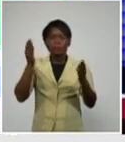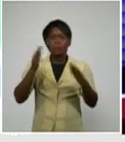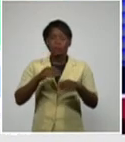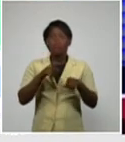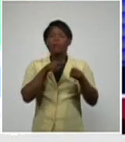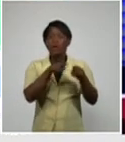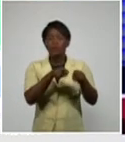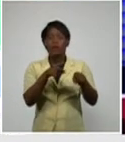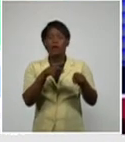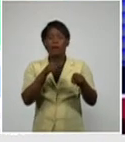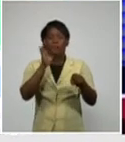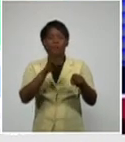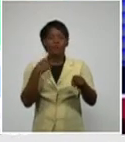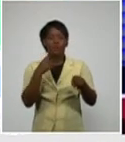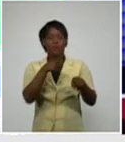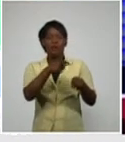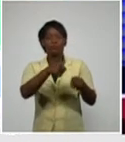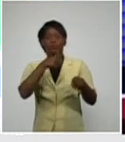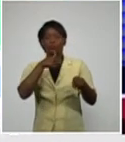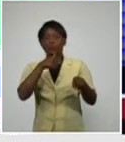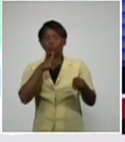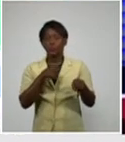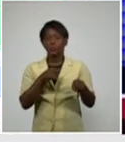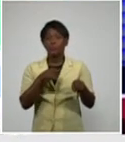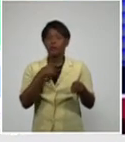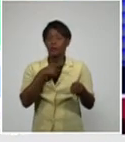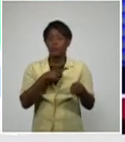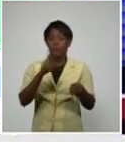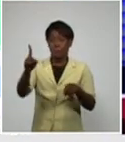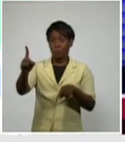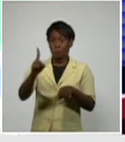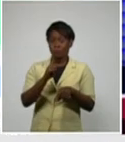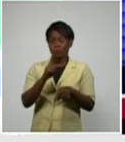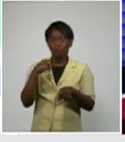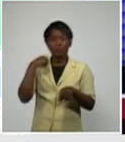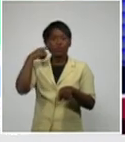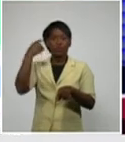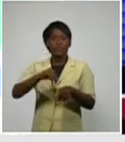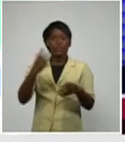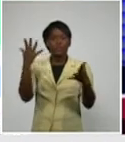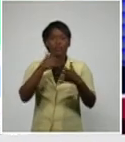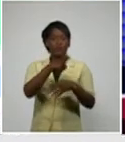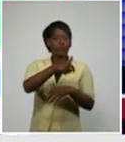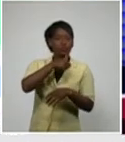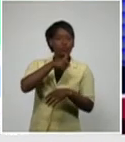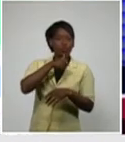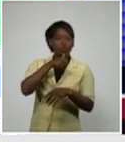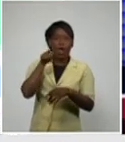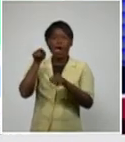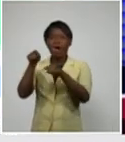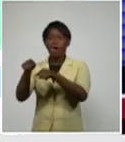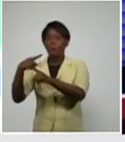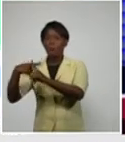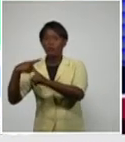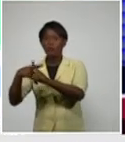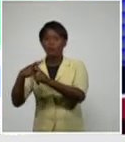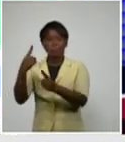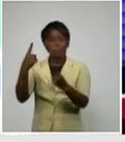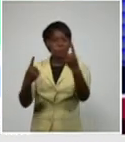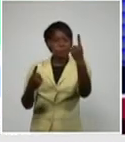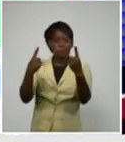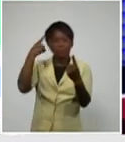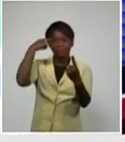decir, no, este es sospechoso o este no es sospechoso. Los sospechosos, que son con estas